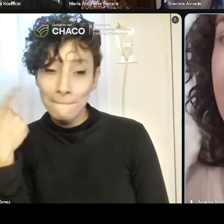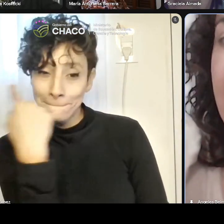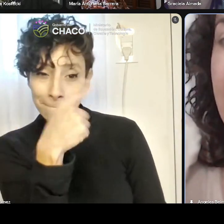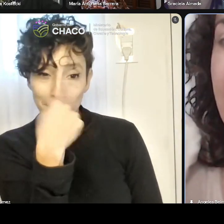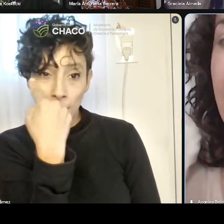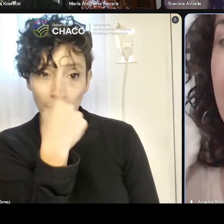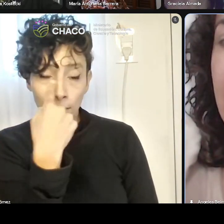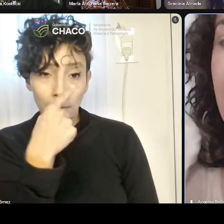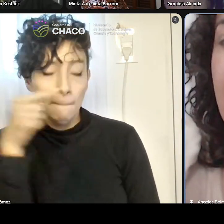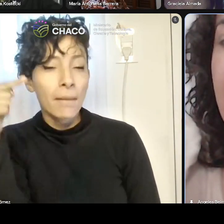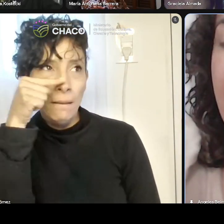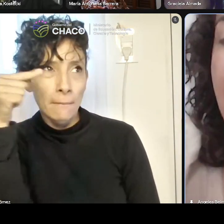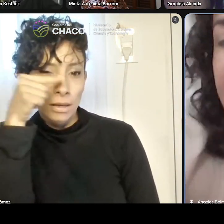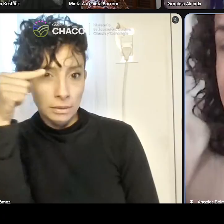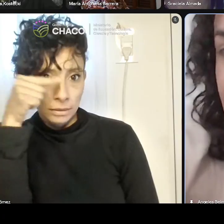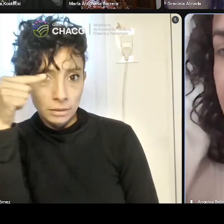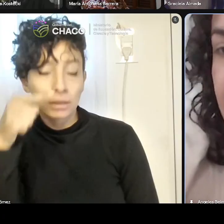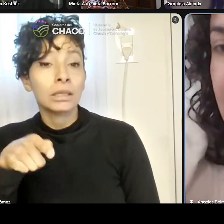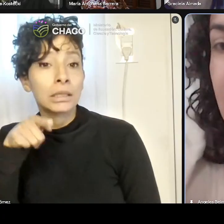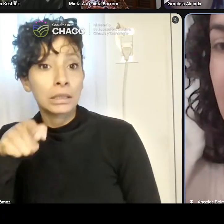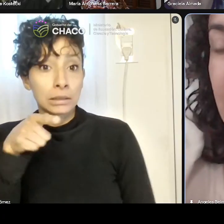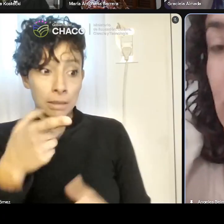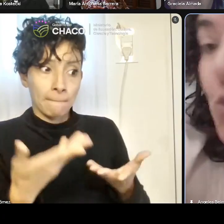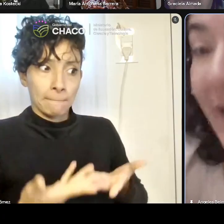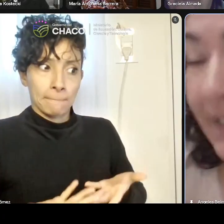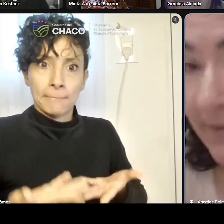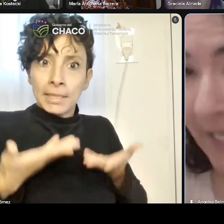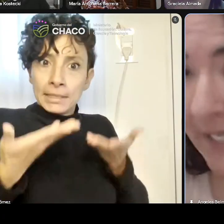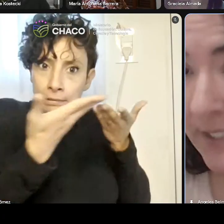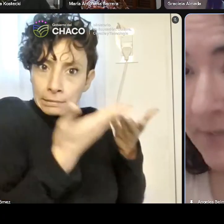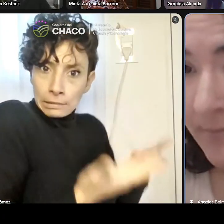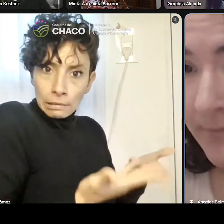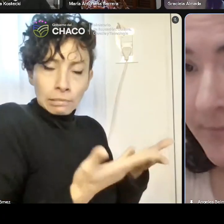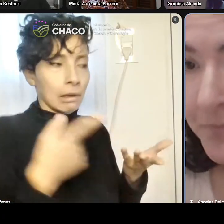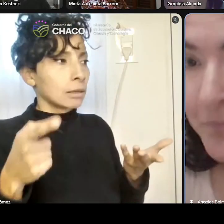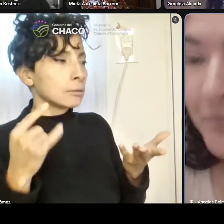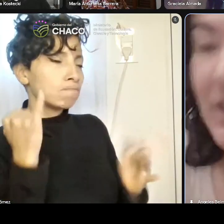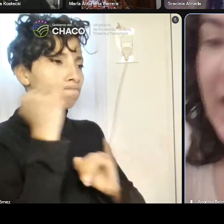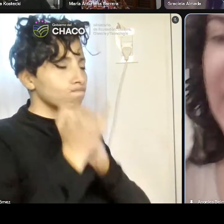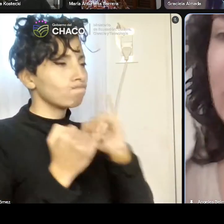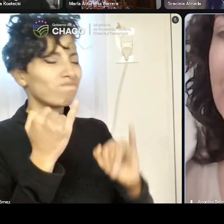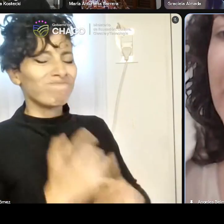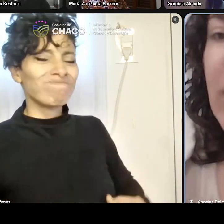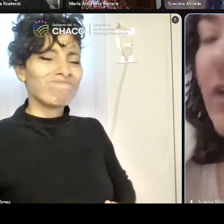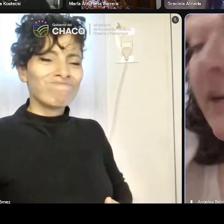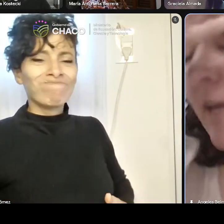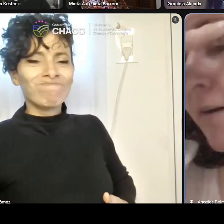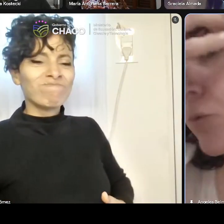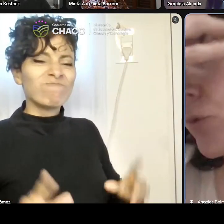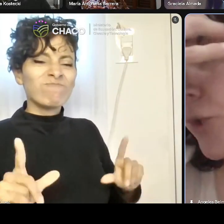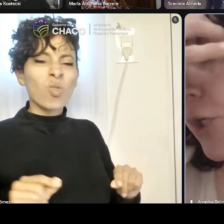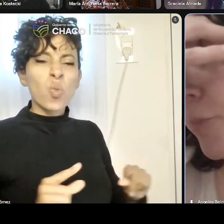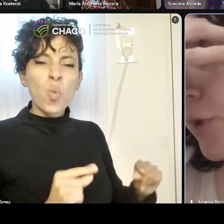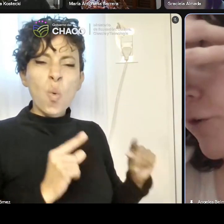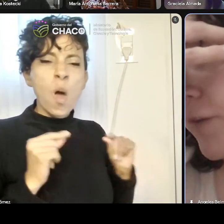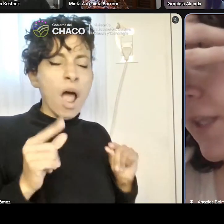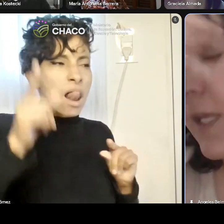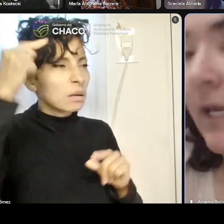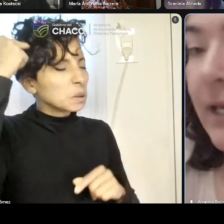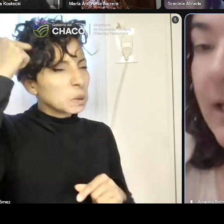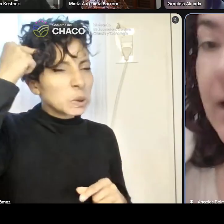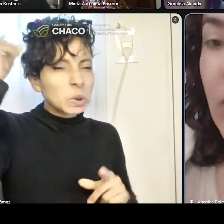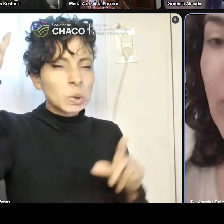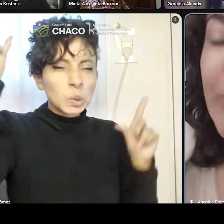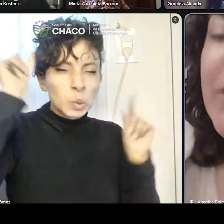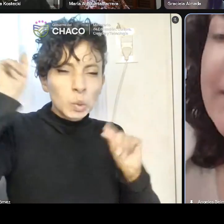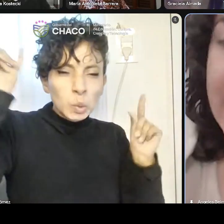también puede expresar su malestar, que esto es por ahí lo que hablaba uno de los profes